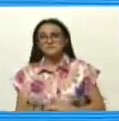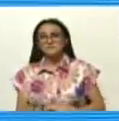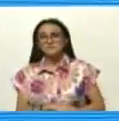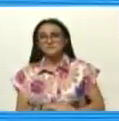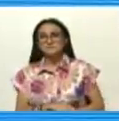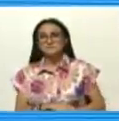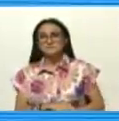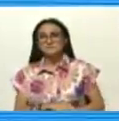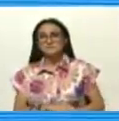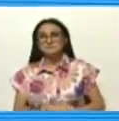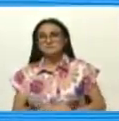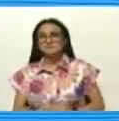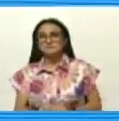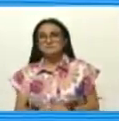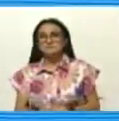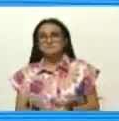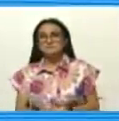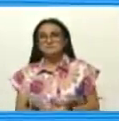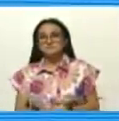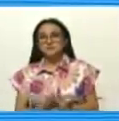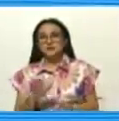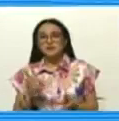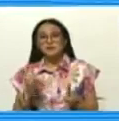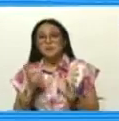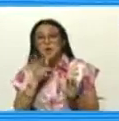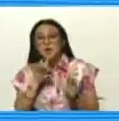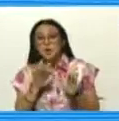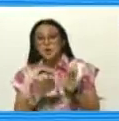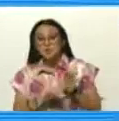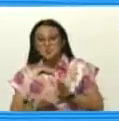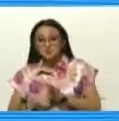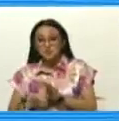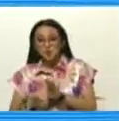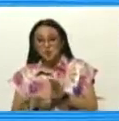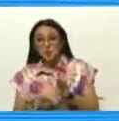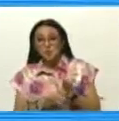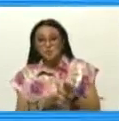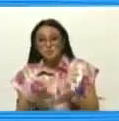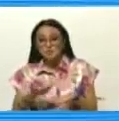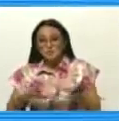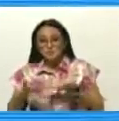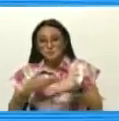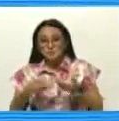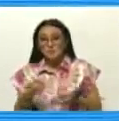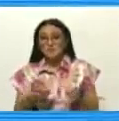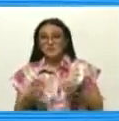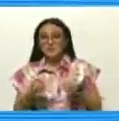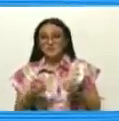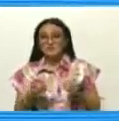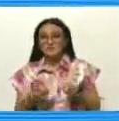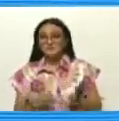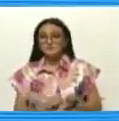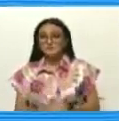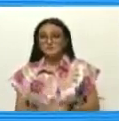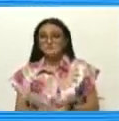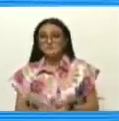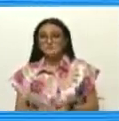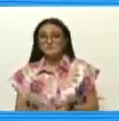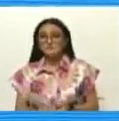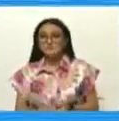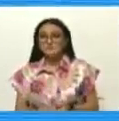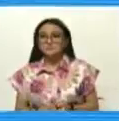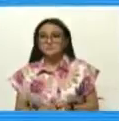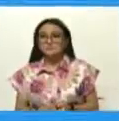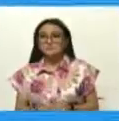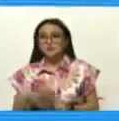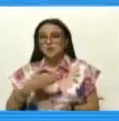Por delitos de corrupción, lavado de dinero, narcotráfico. A nosotros no pueden